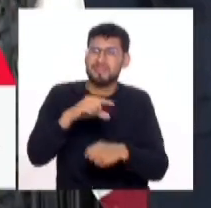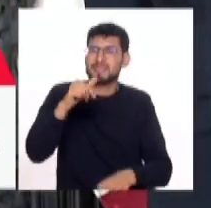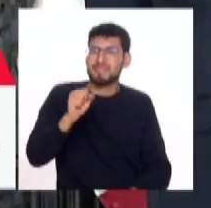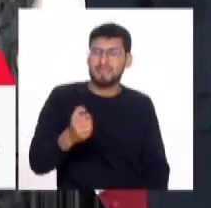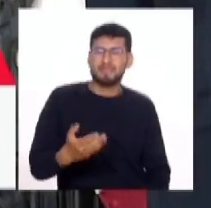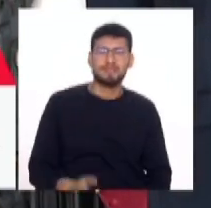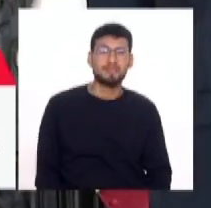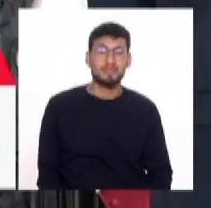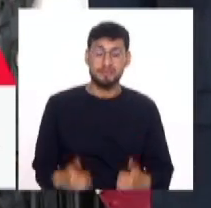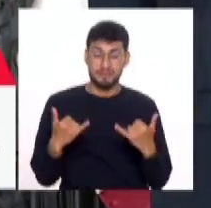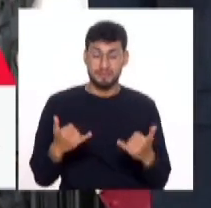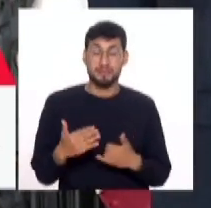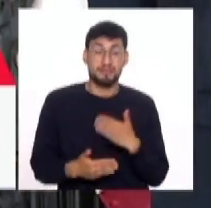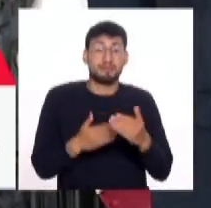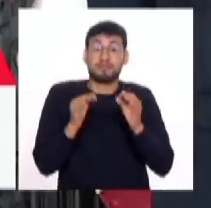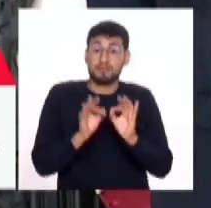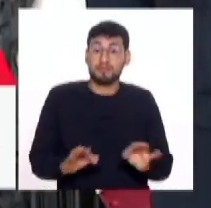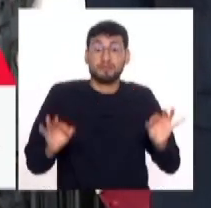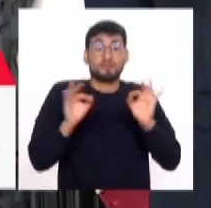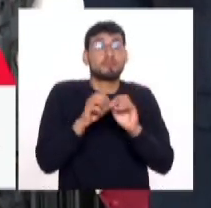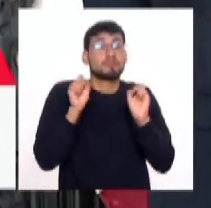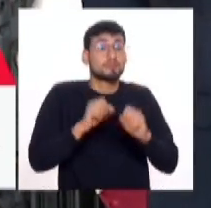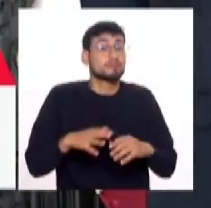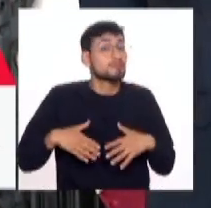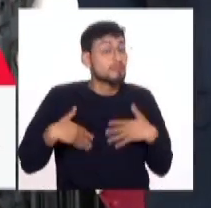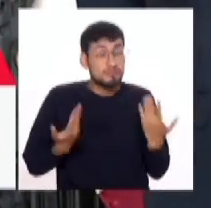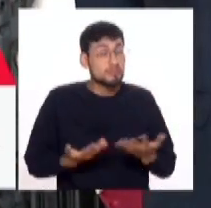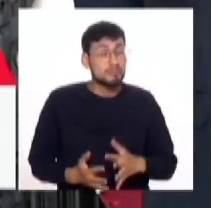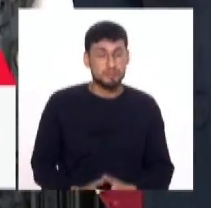Este es un paso importante porque va a permitir